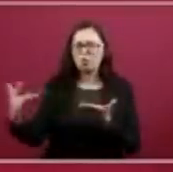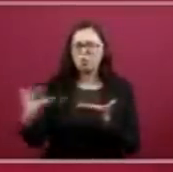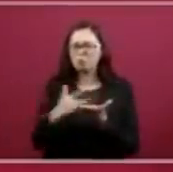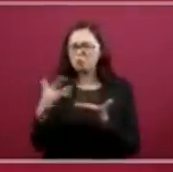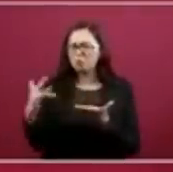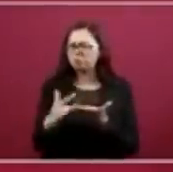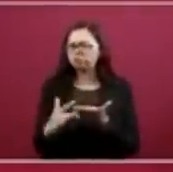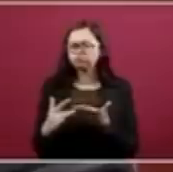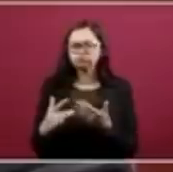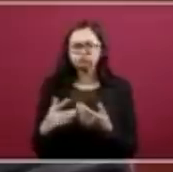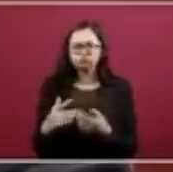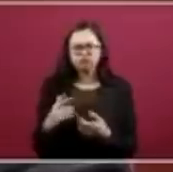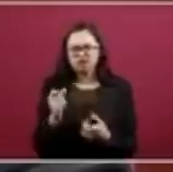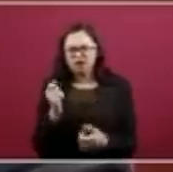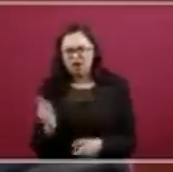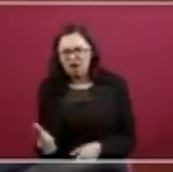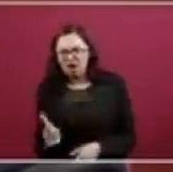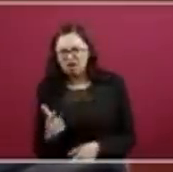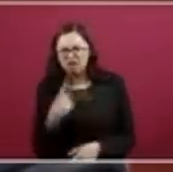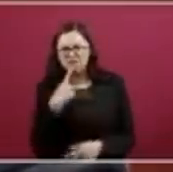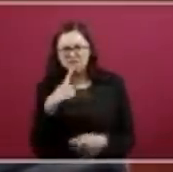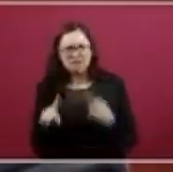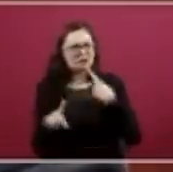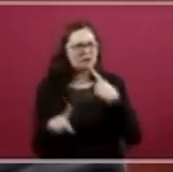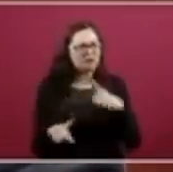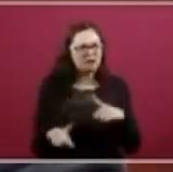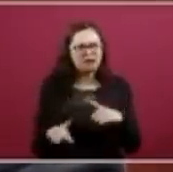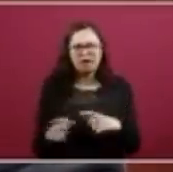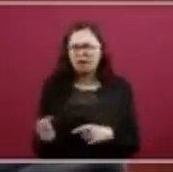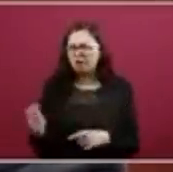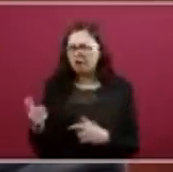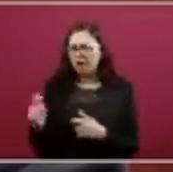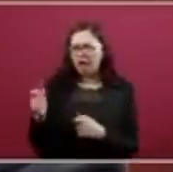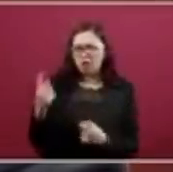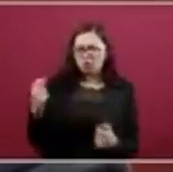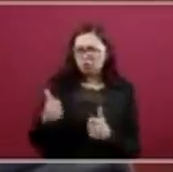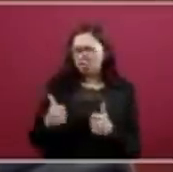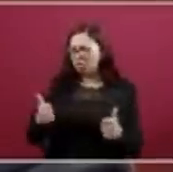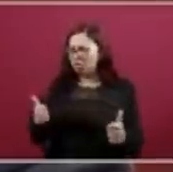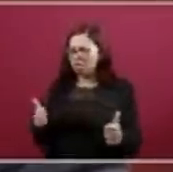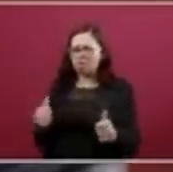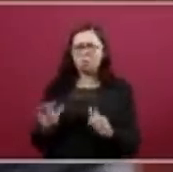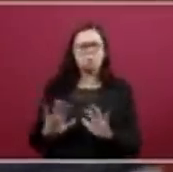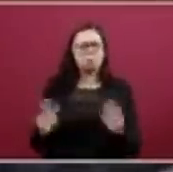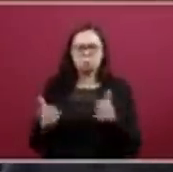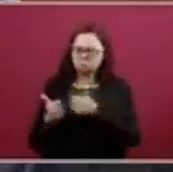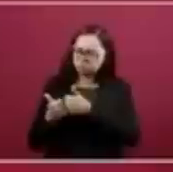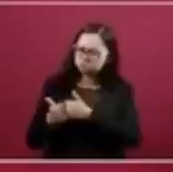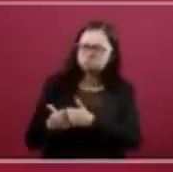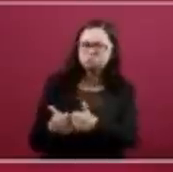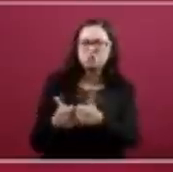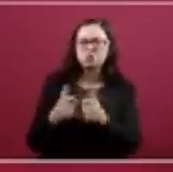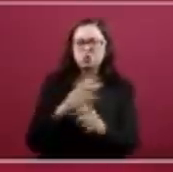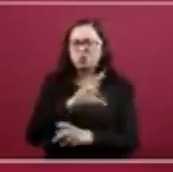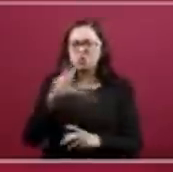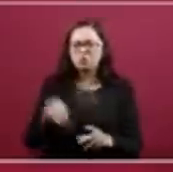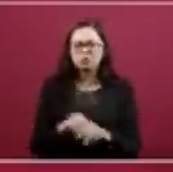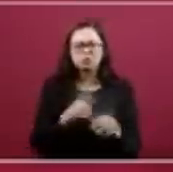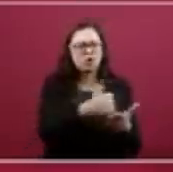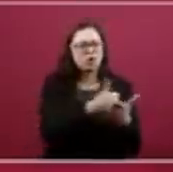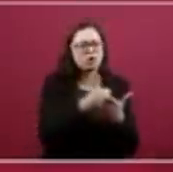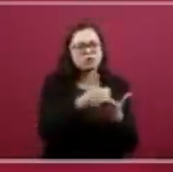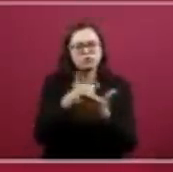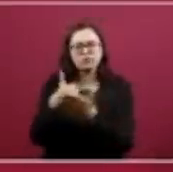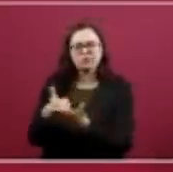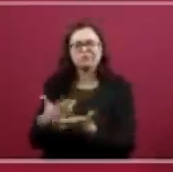queja, nadie se está quedando atrás, todos ayudan. Imagínense nada más